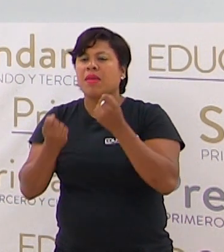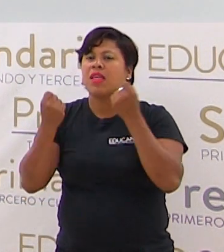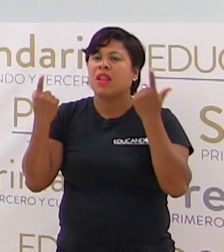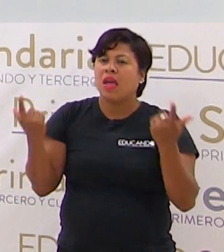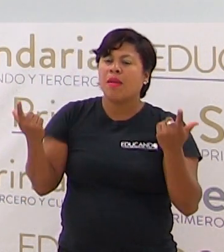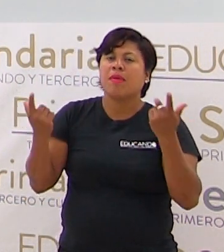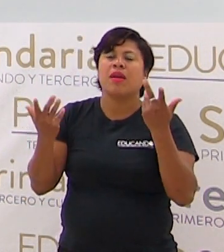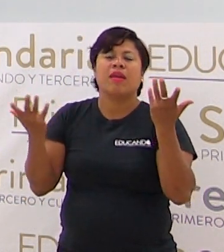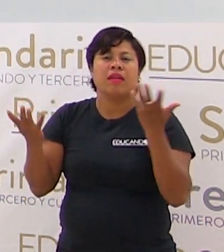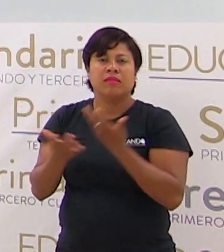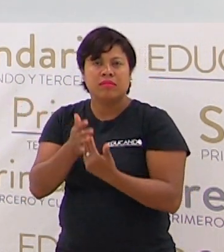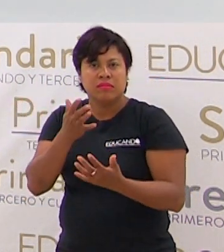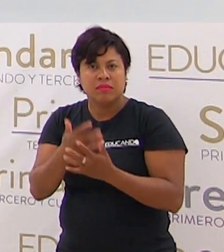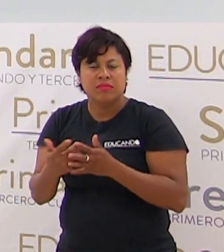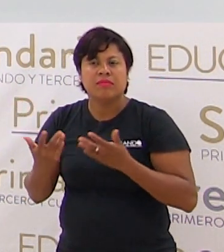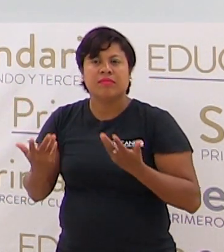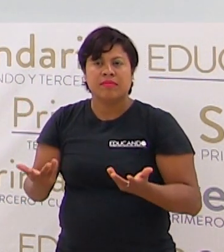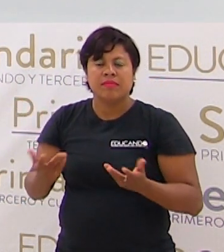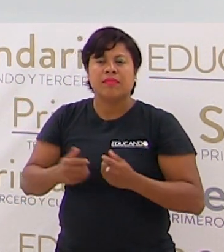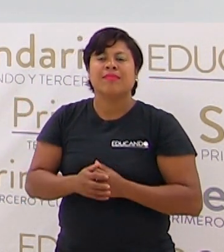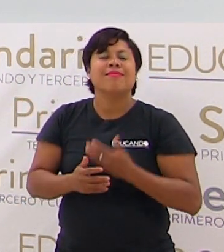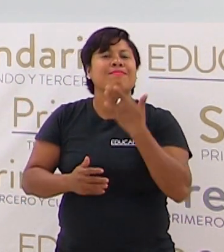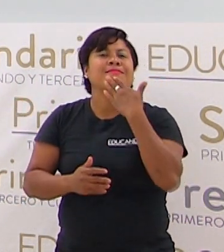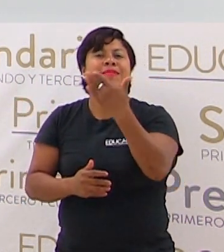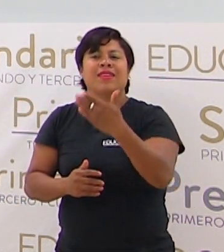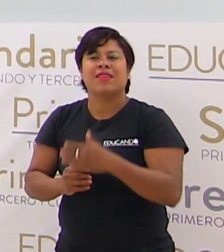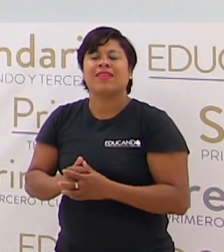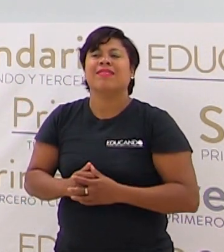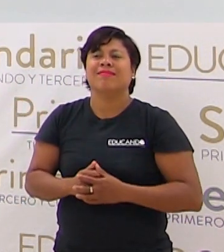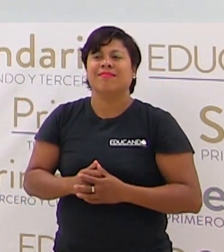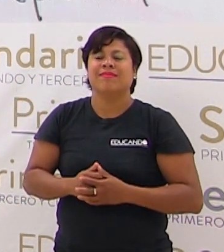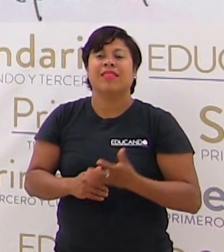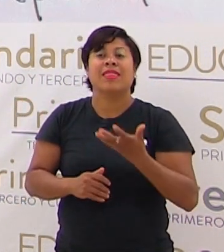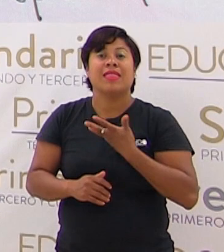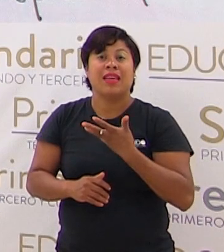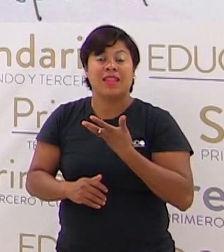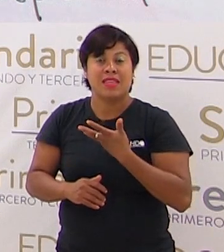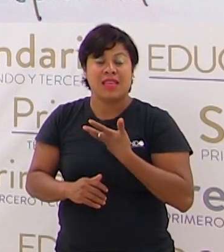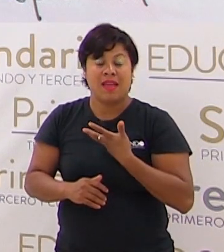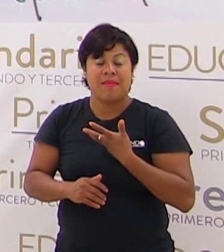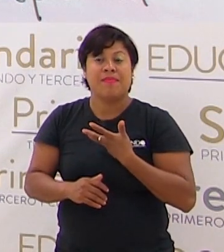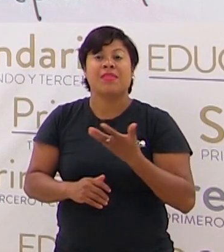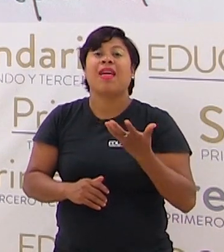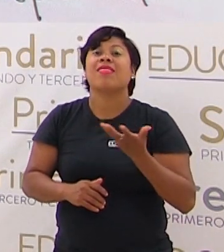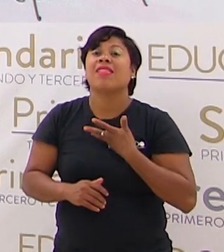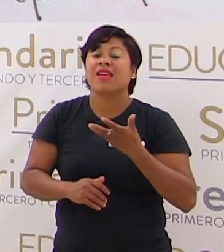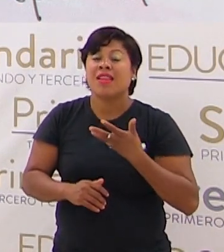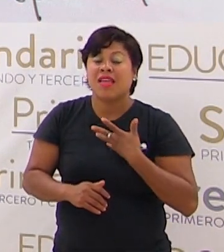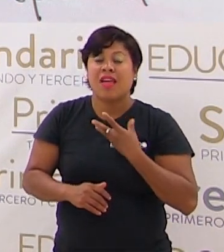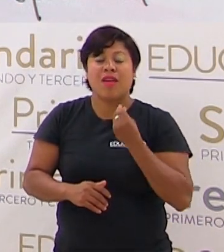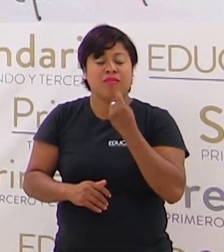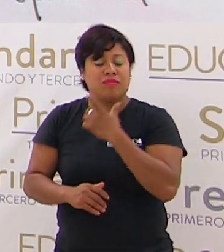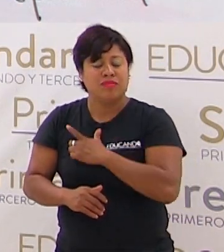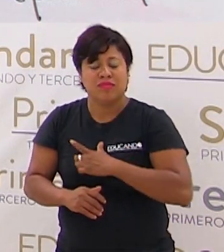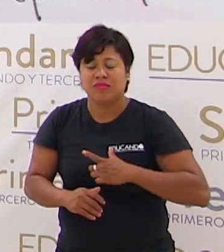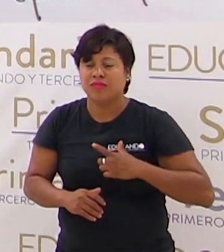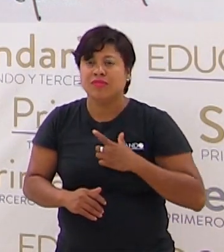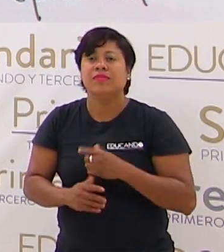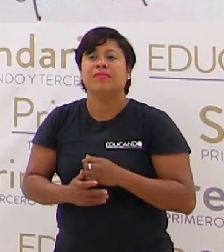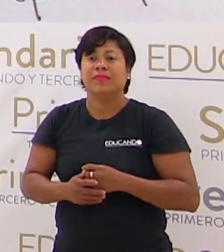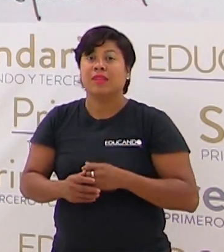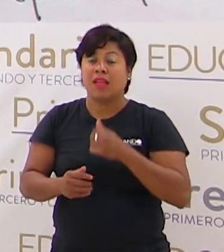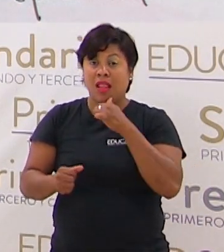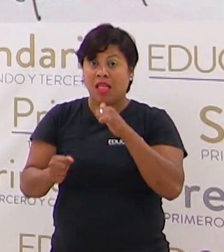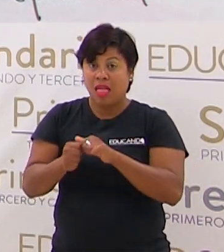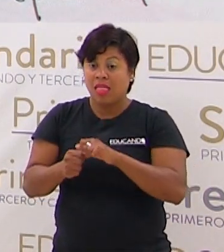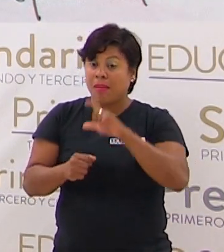admiraba, disfrutaba, reproducía. Muy bien. Tenía. ¿Cómo? Va con